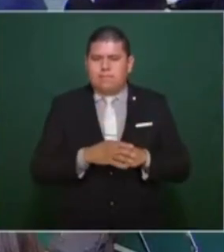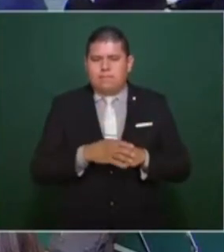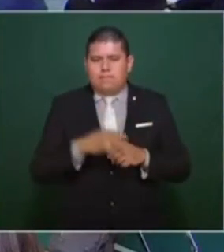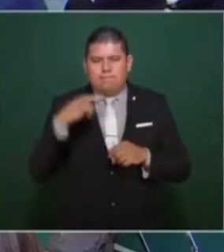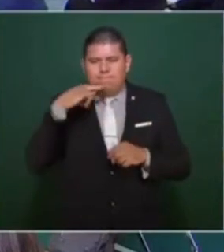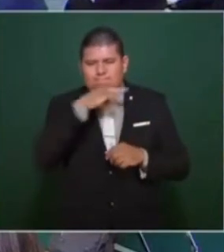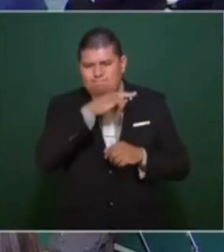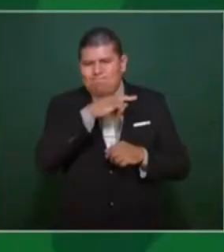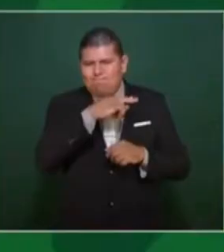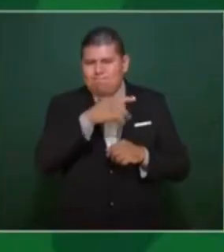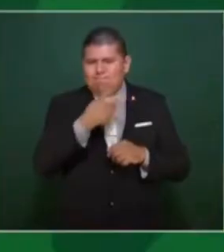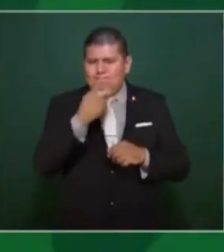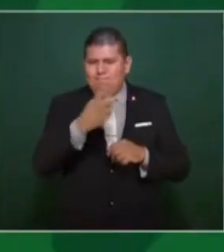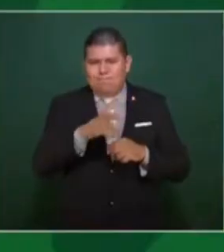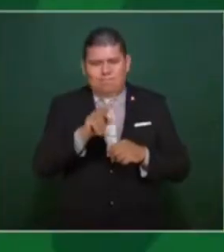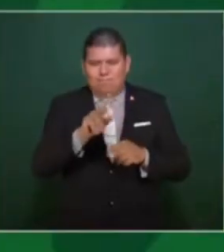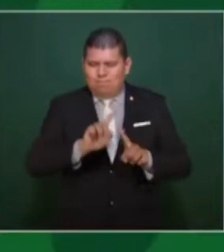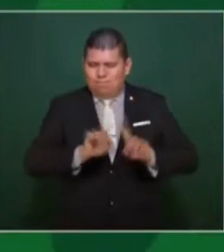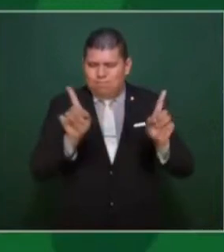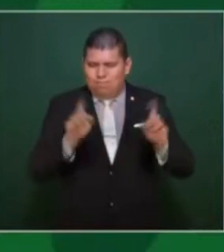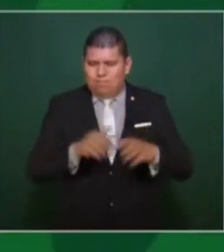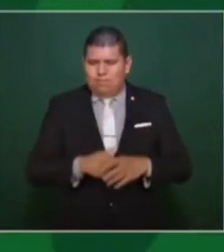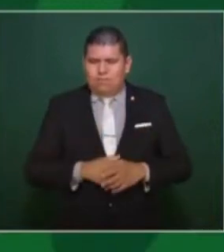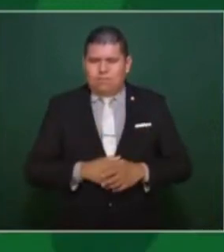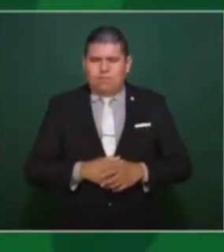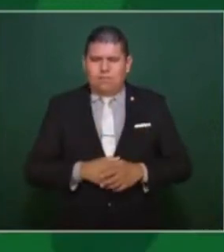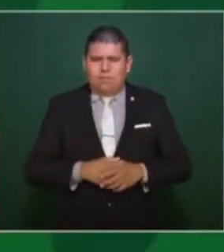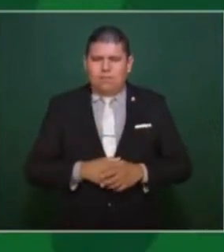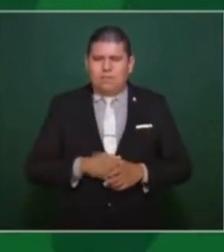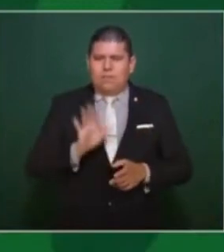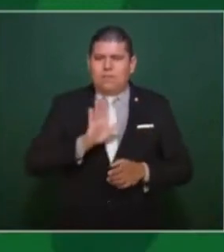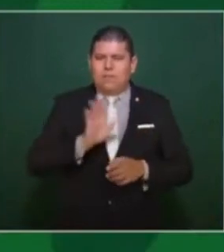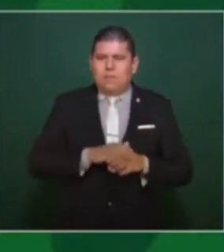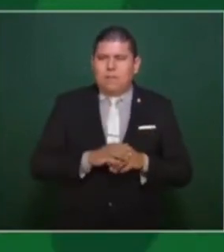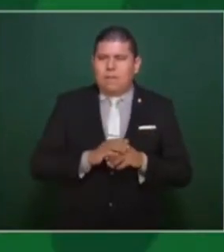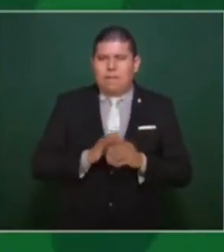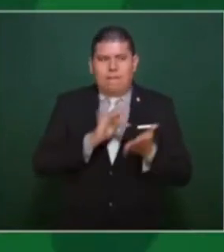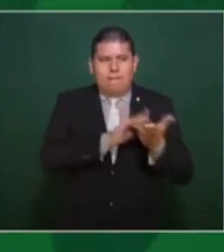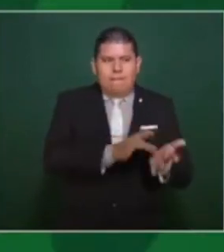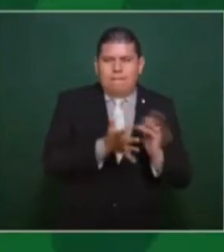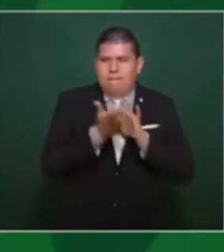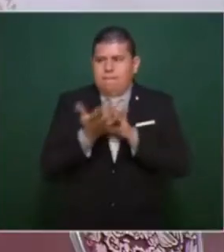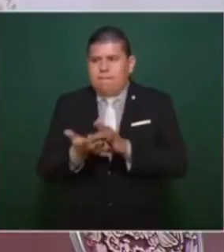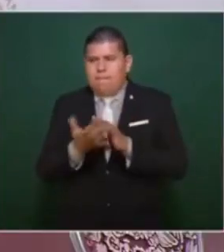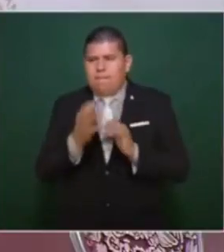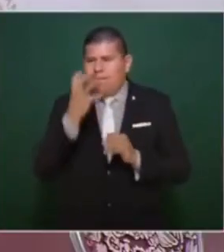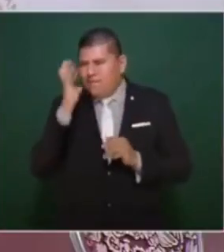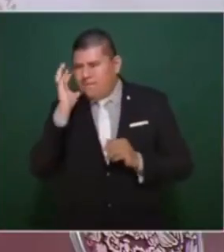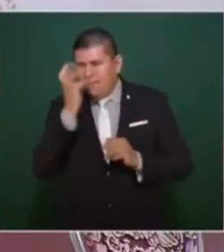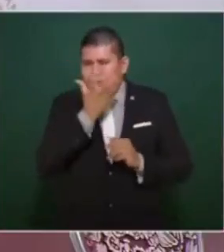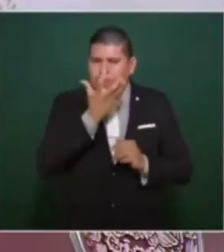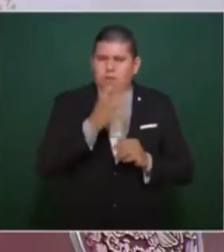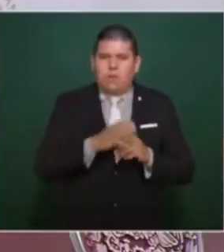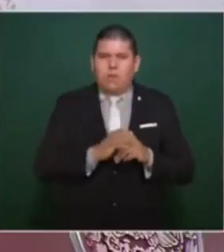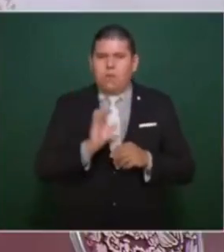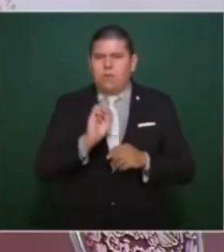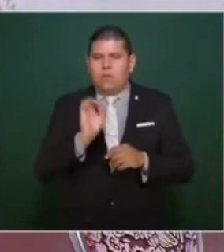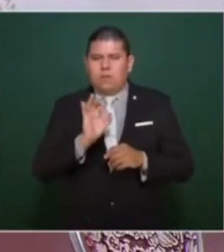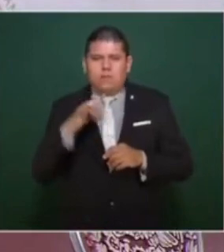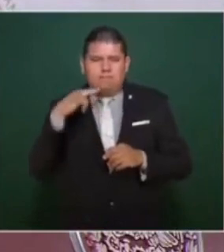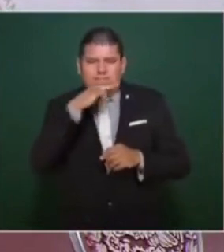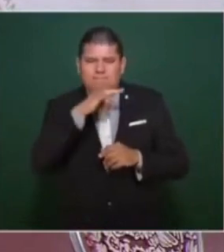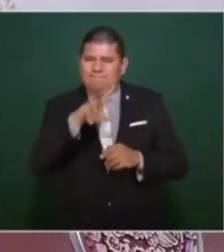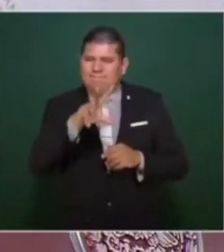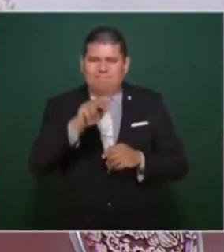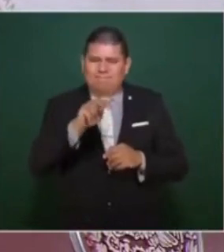nada de andar así en dos aguas, medias tintas, zigzagueando,